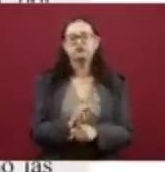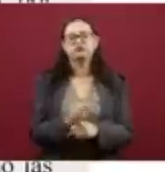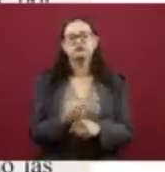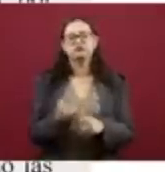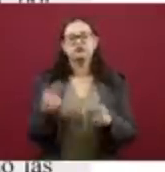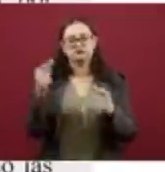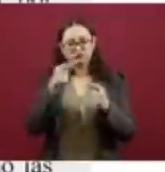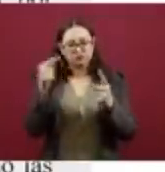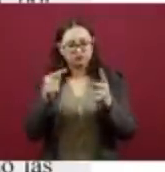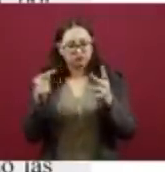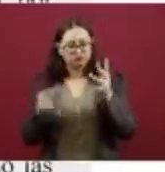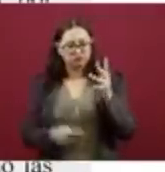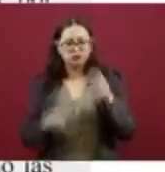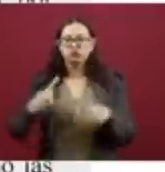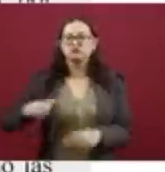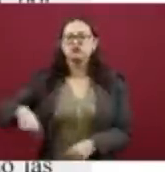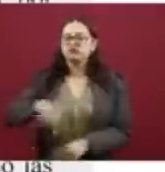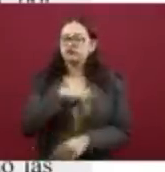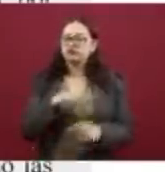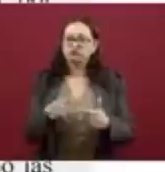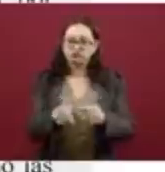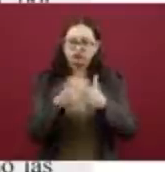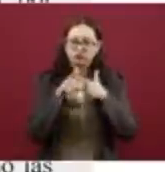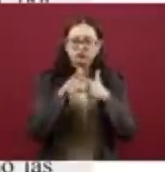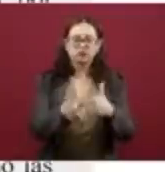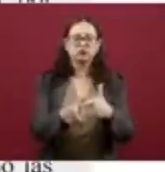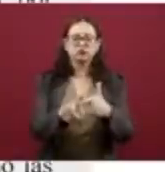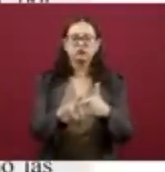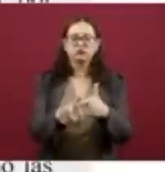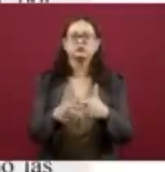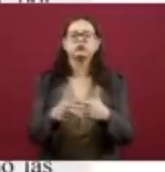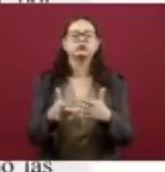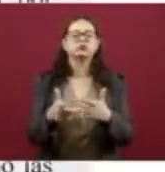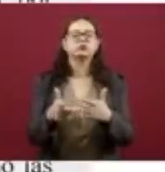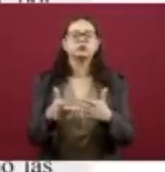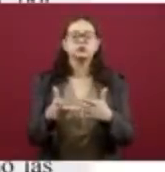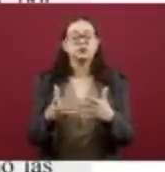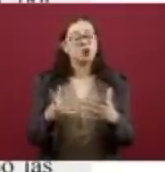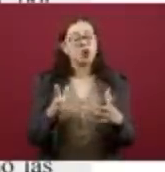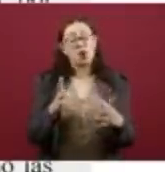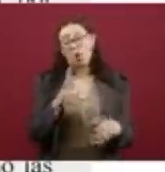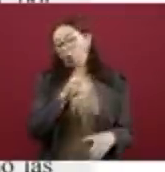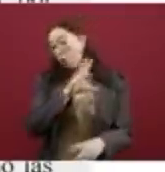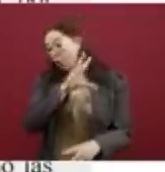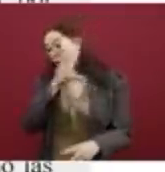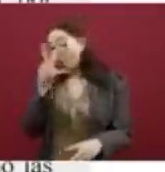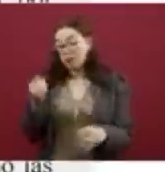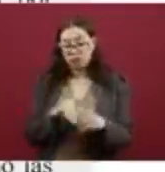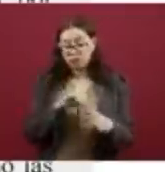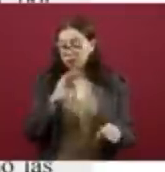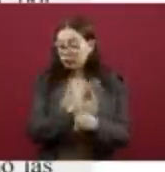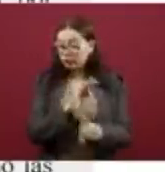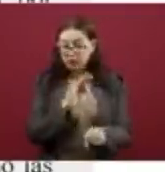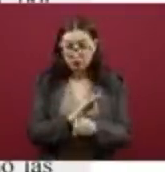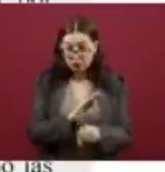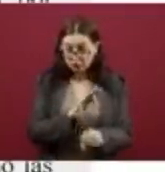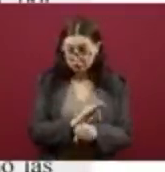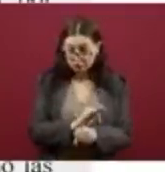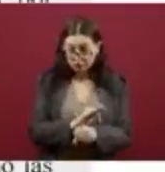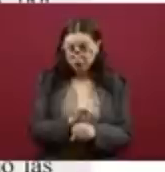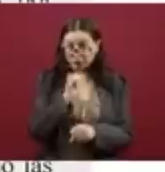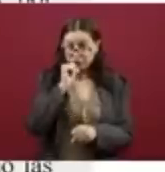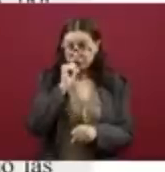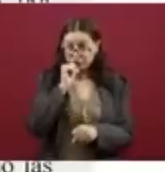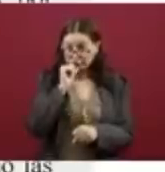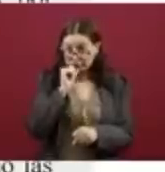mecanismo, vamos a mantener, en tanto no esté resuelto, todos los mecanismos de protección, no vamos a poner en riesgo absolutamente a